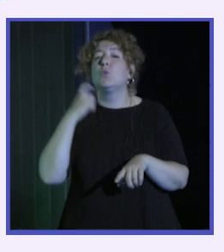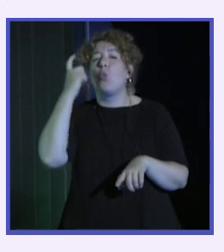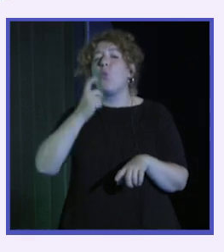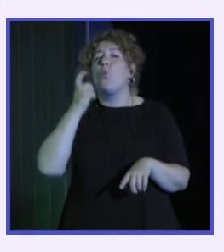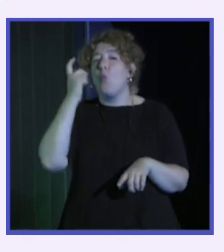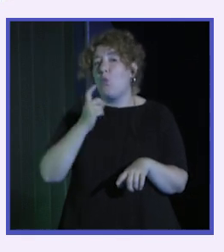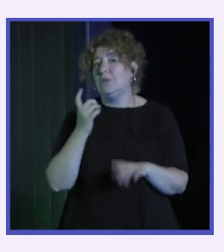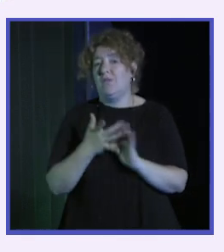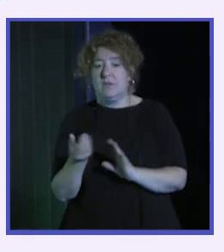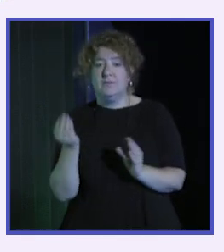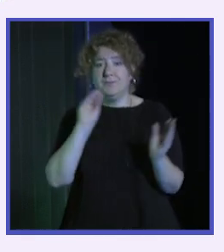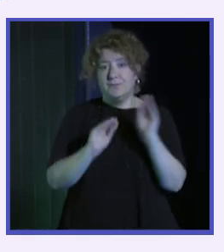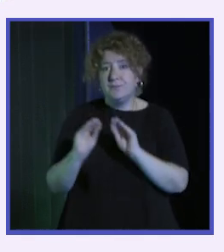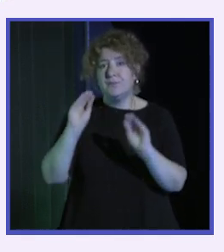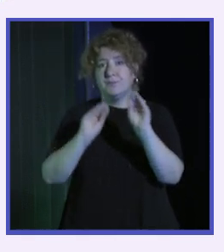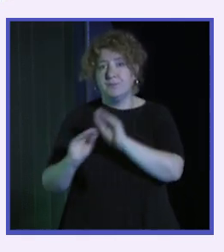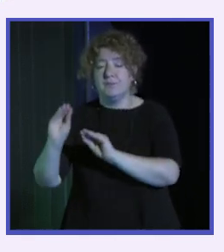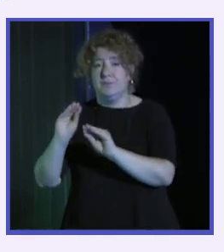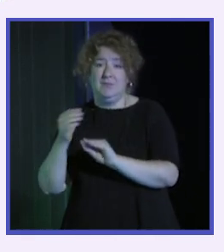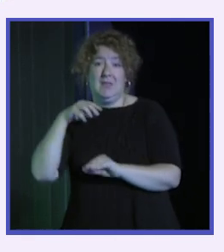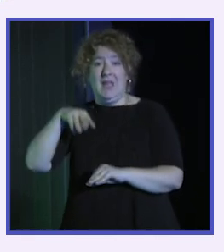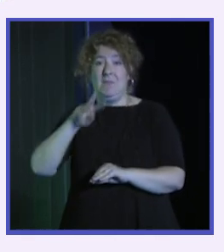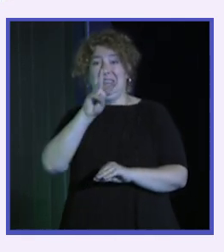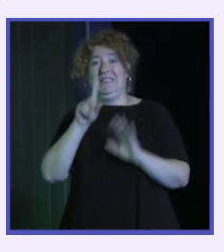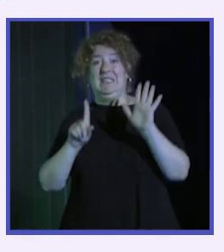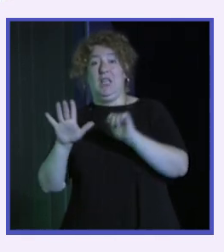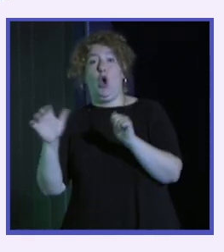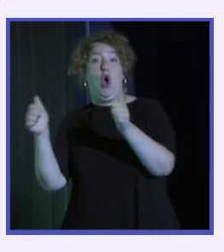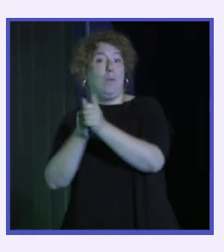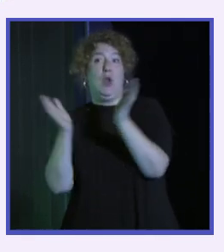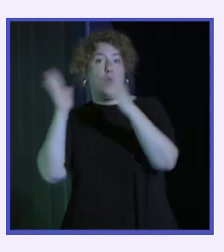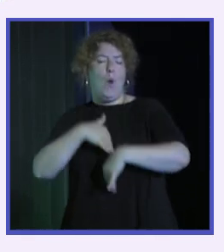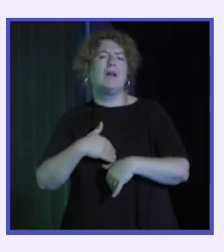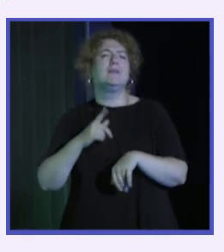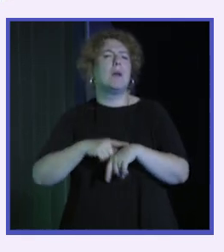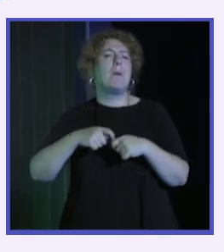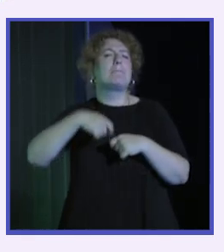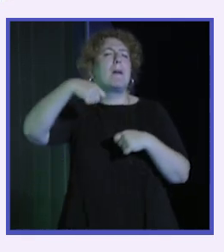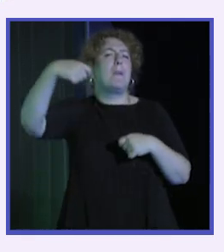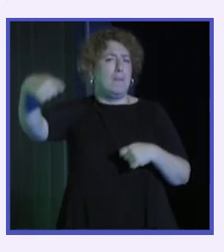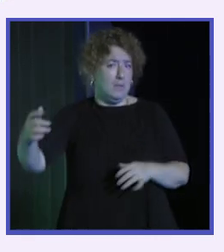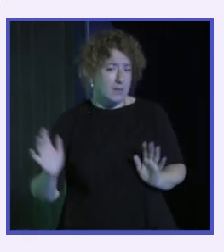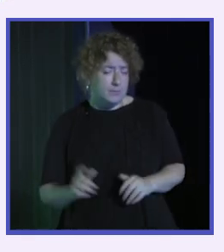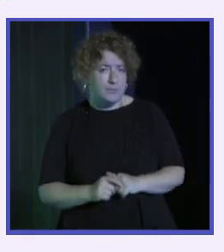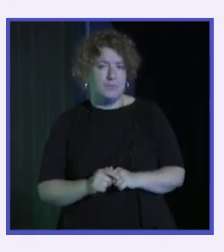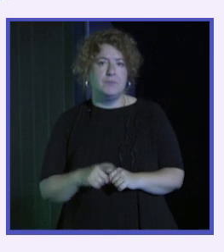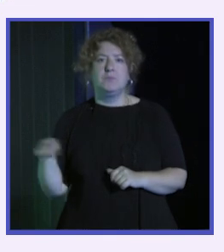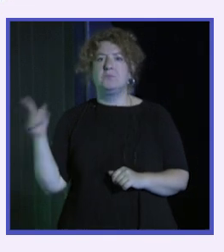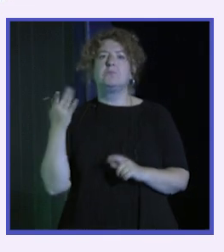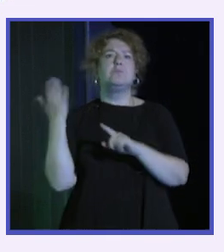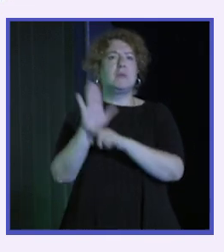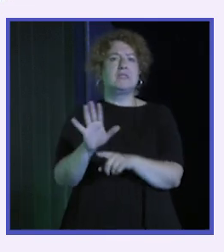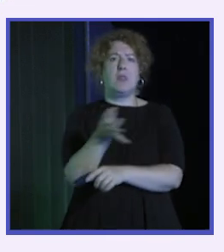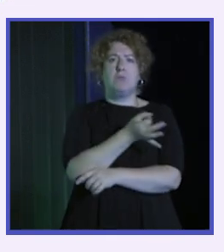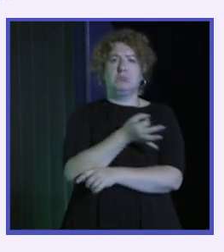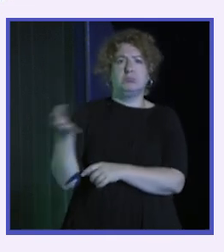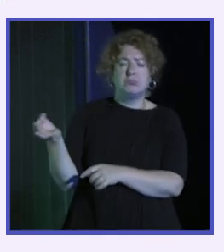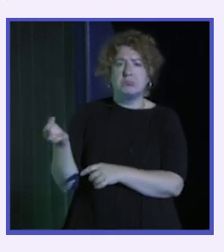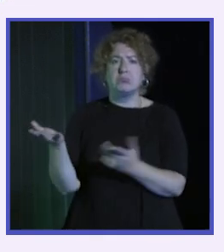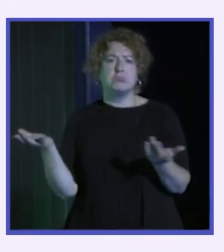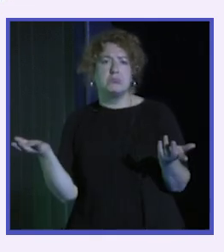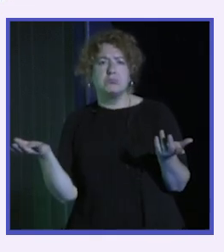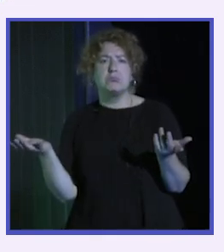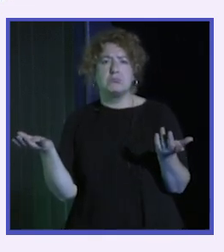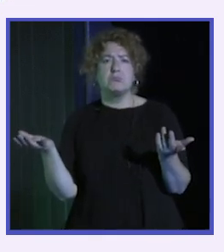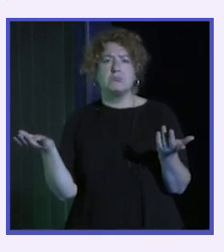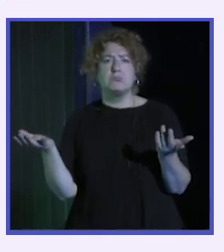estas actividades sin tener M365 Copilot, ¿vale? Como veis, nos da una presentación bastante sencilla. Aquí lo que hay